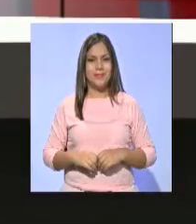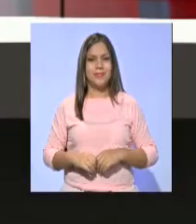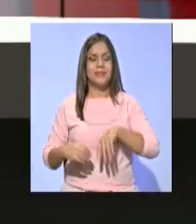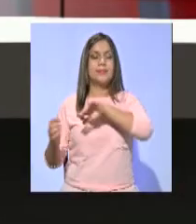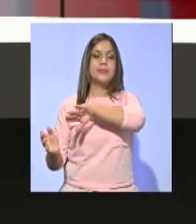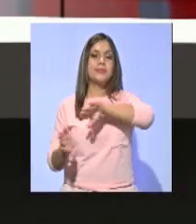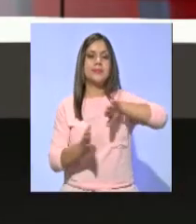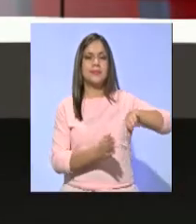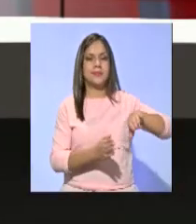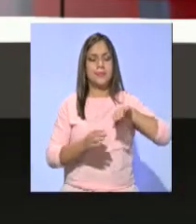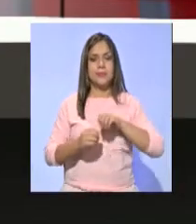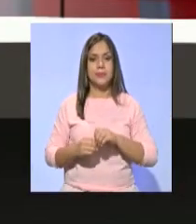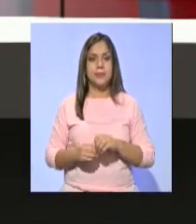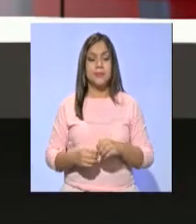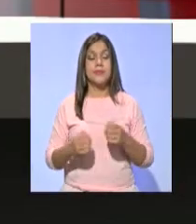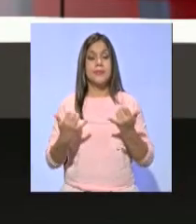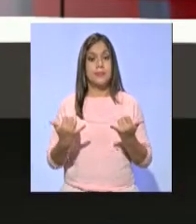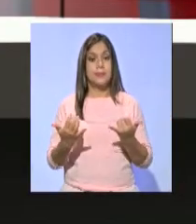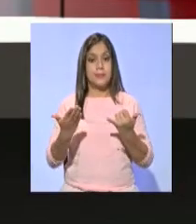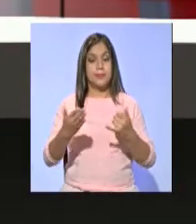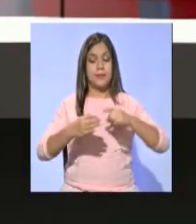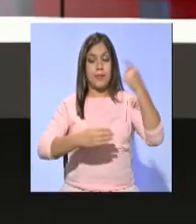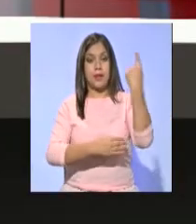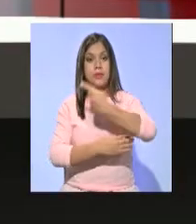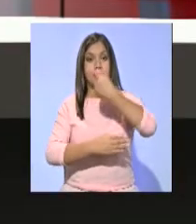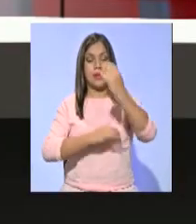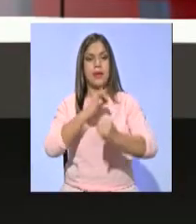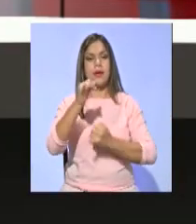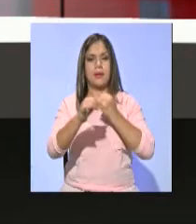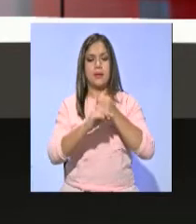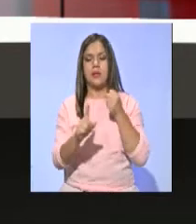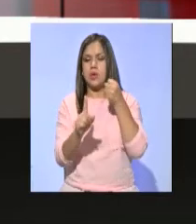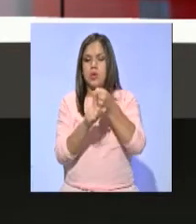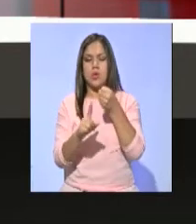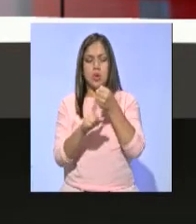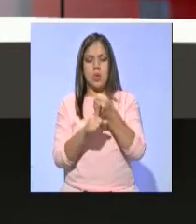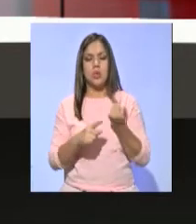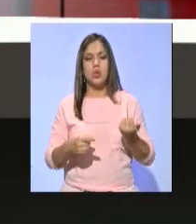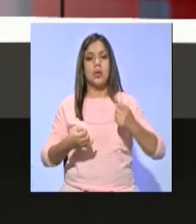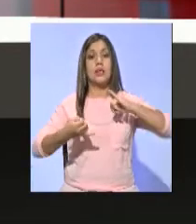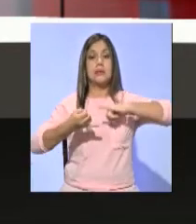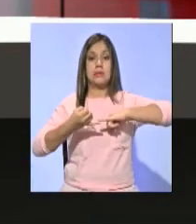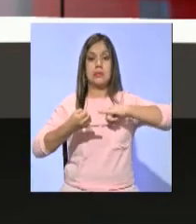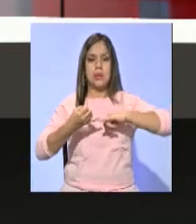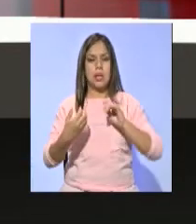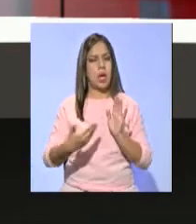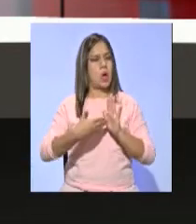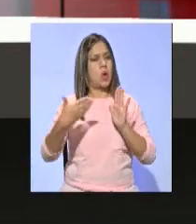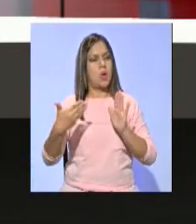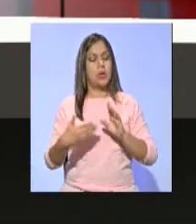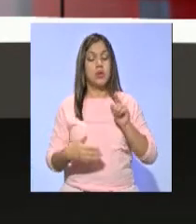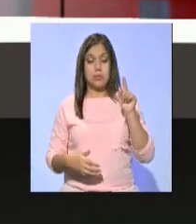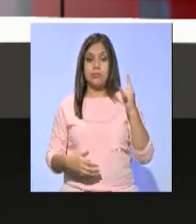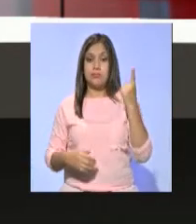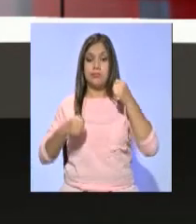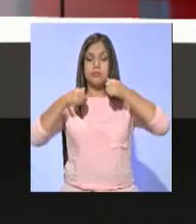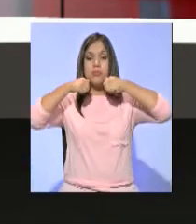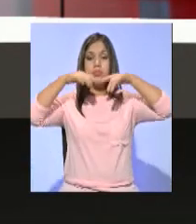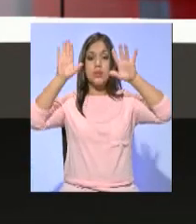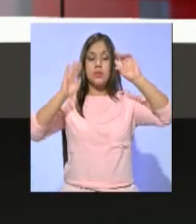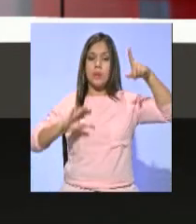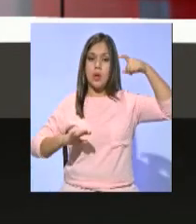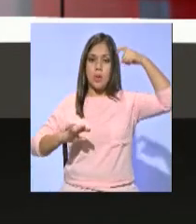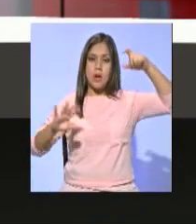En otro orden de la información, en el marco del Día Internacional de la Lucha contra el VIH-Sida, que se recuerda este 1 de diciembre, el